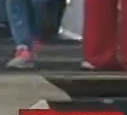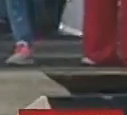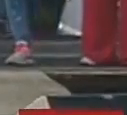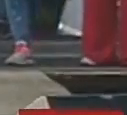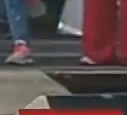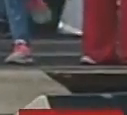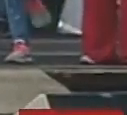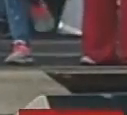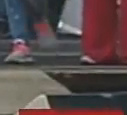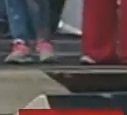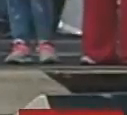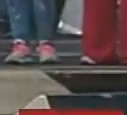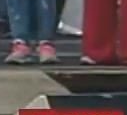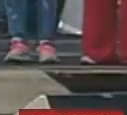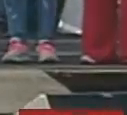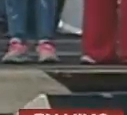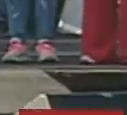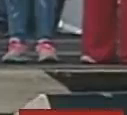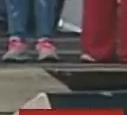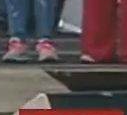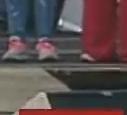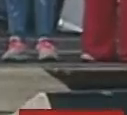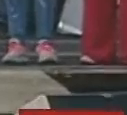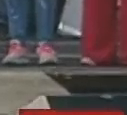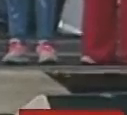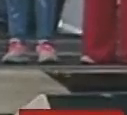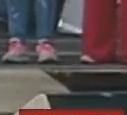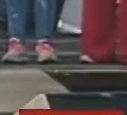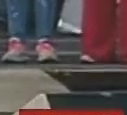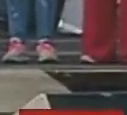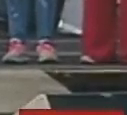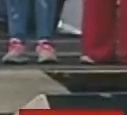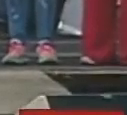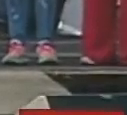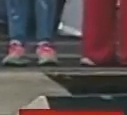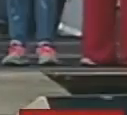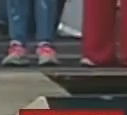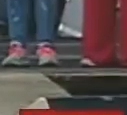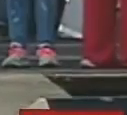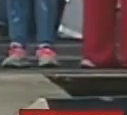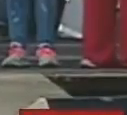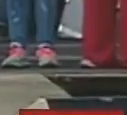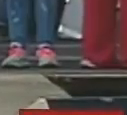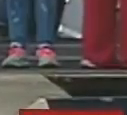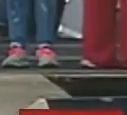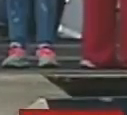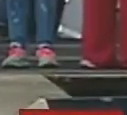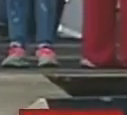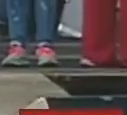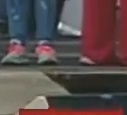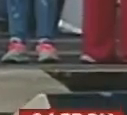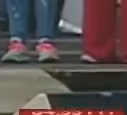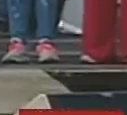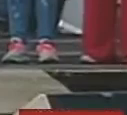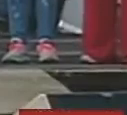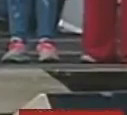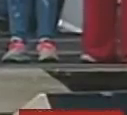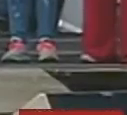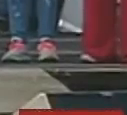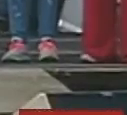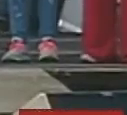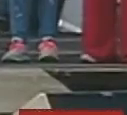Revolucionaria para avanzar para seguir avanzando hacia el 2030 no que